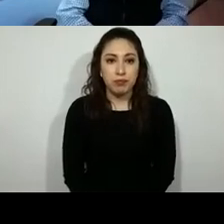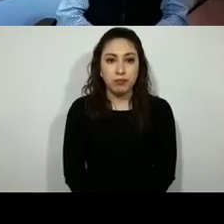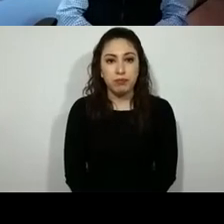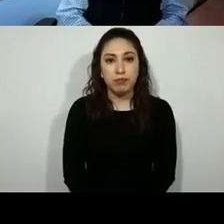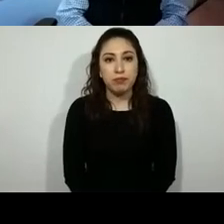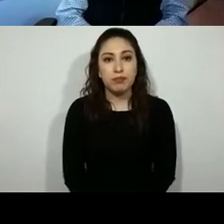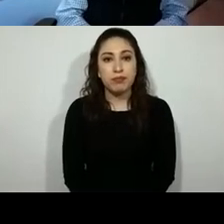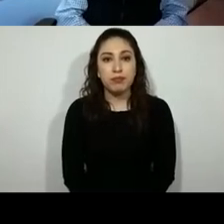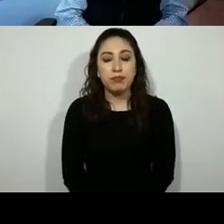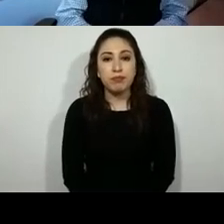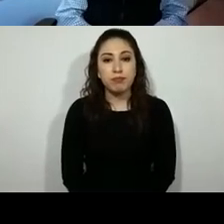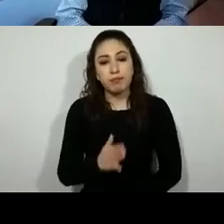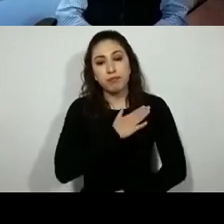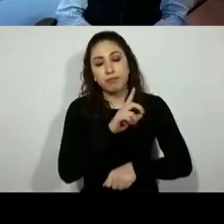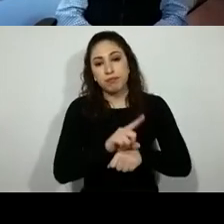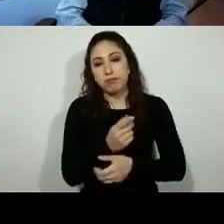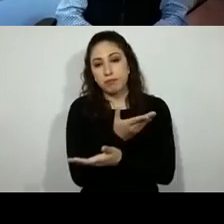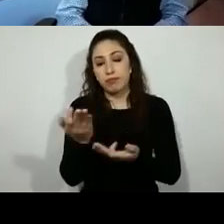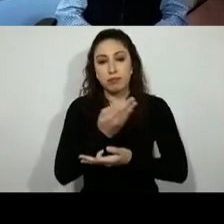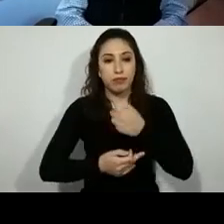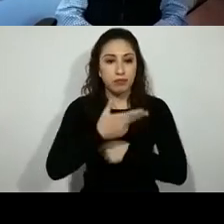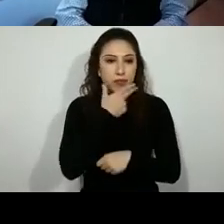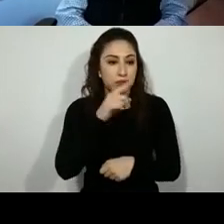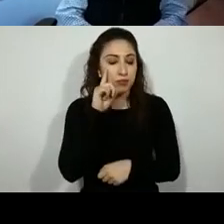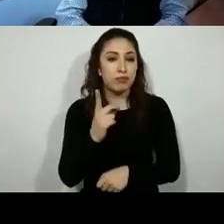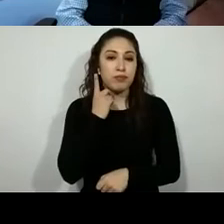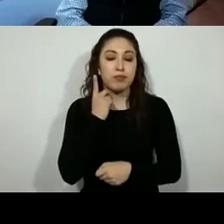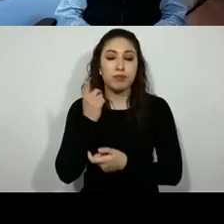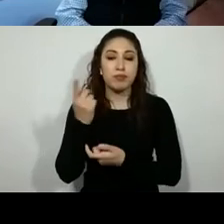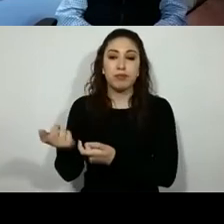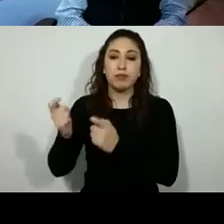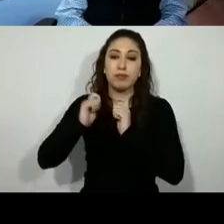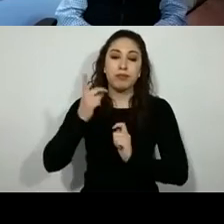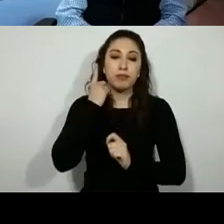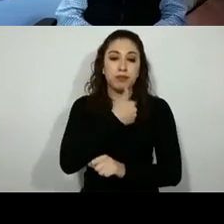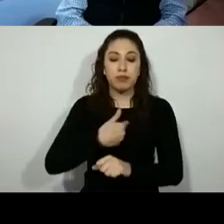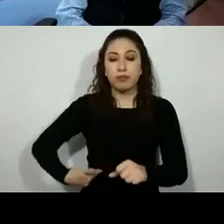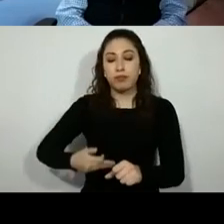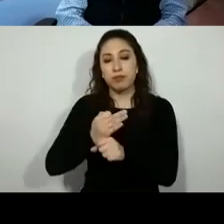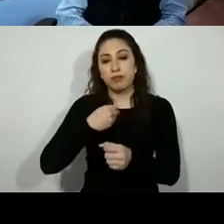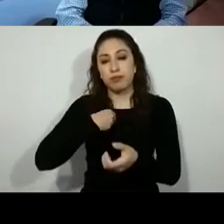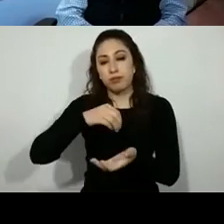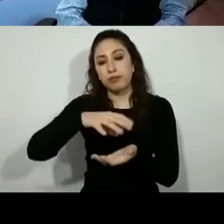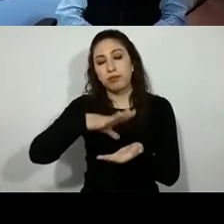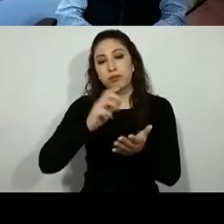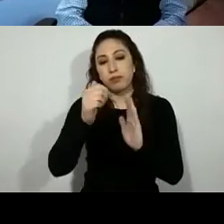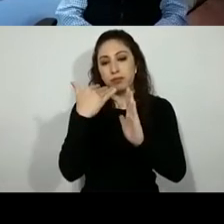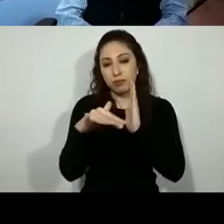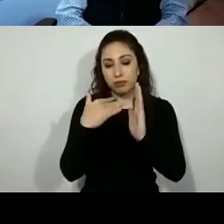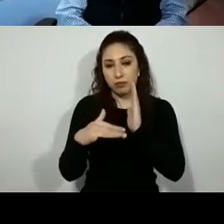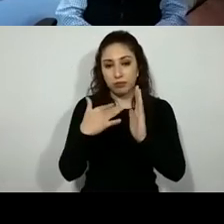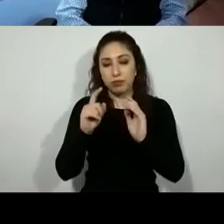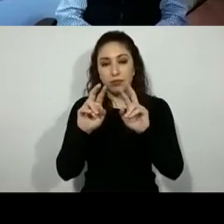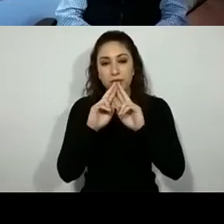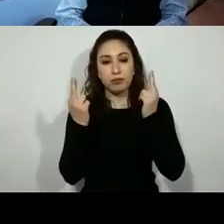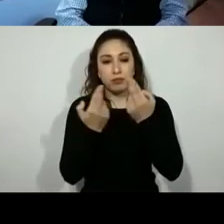Sí, muy buenos días a todas y a todos. Por instrucciones de la presidencia, se procede a dar lectura al formato para las mesas de trabajo con las personas titulares de